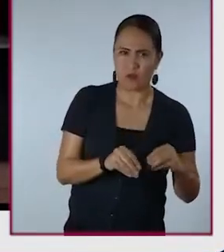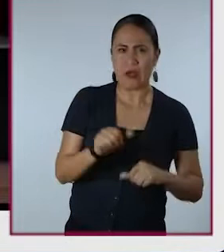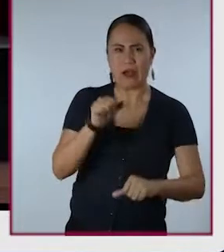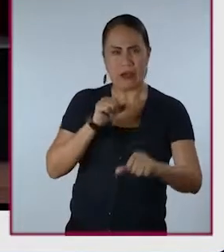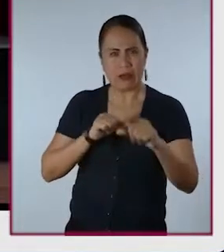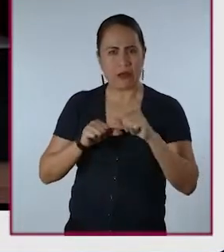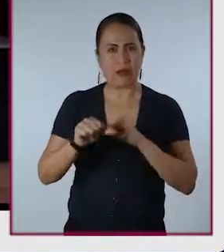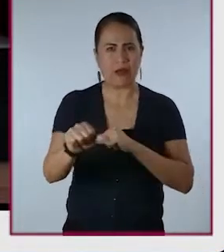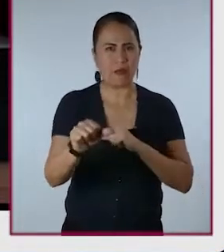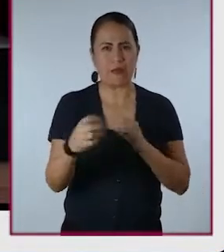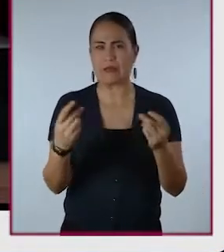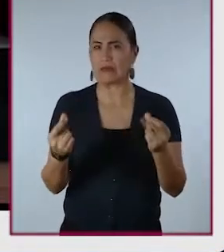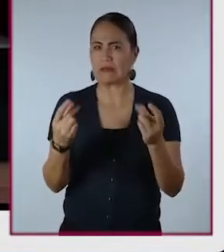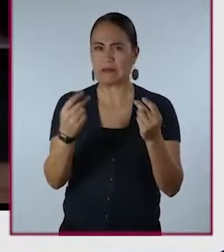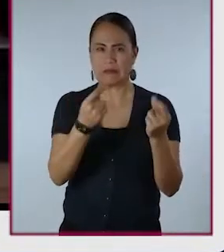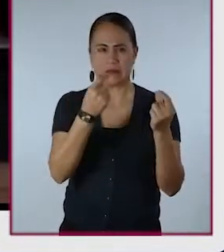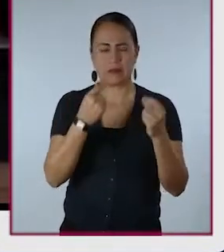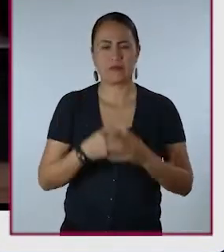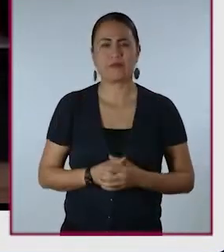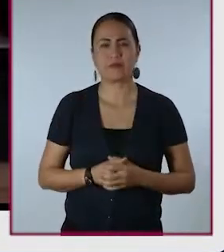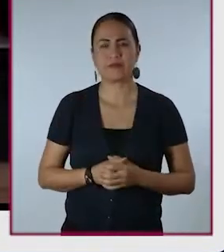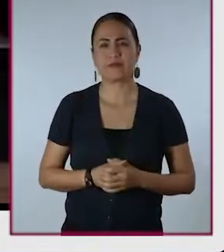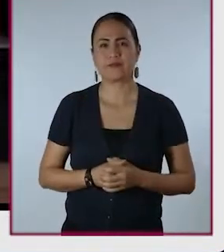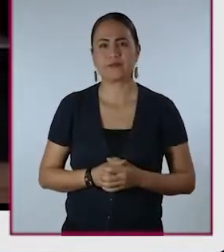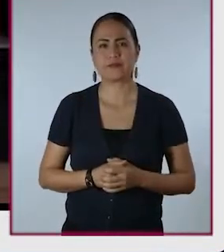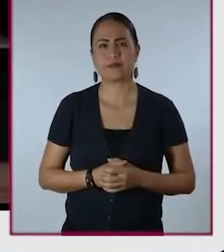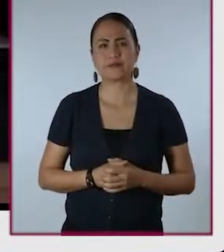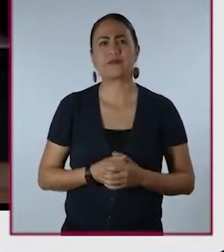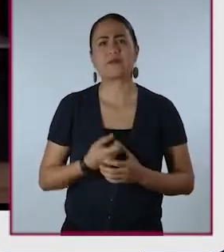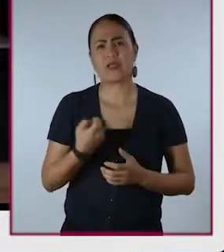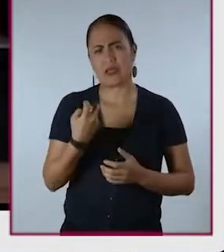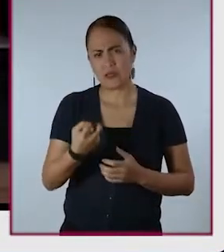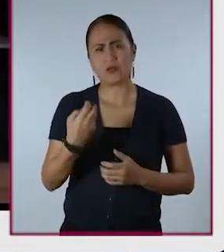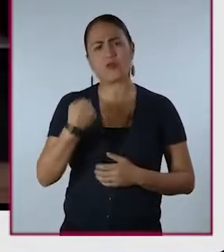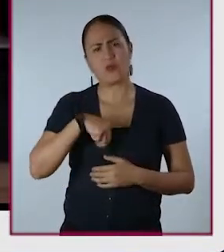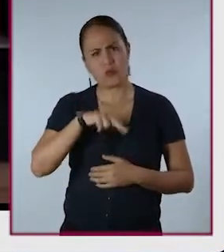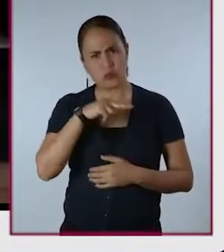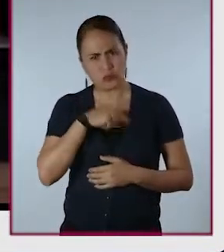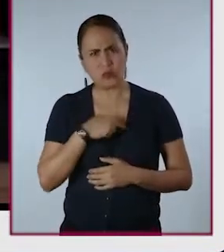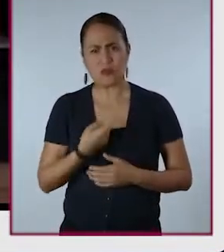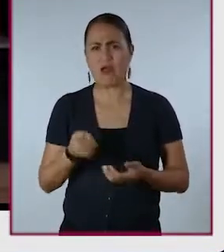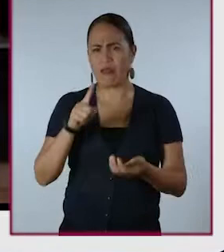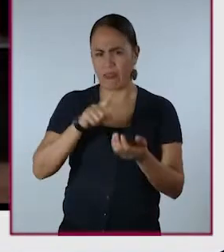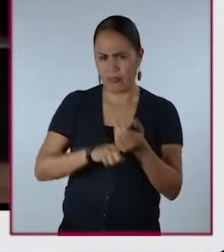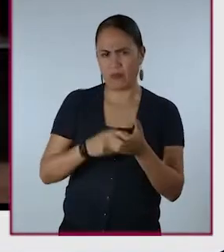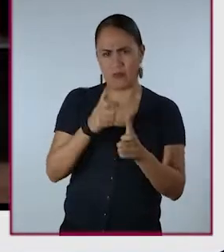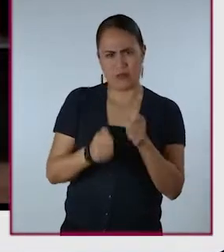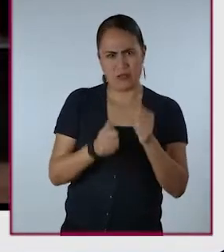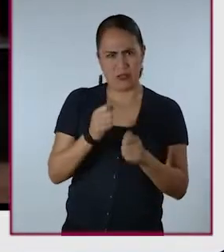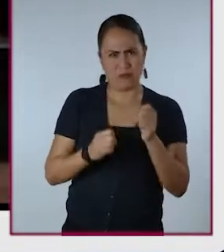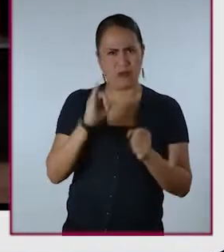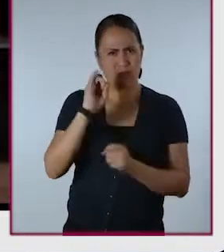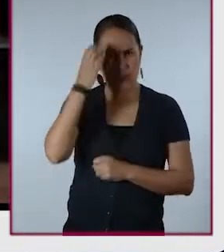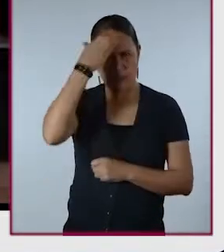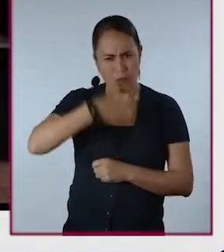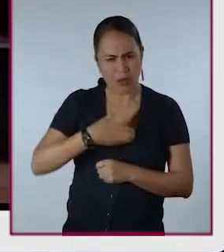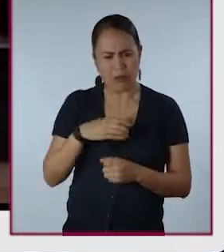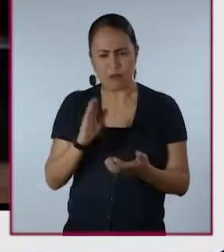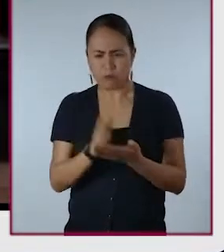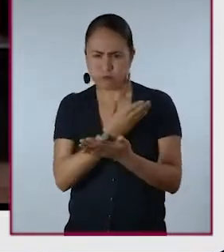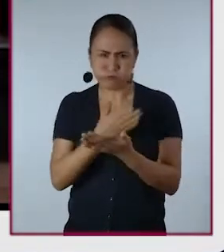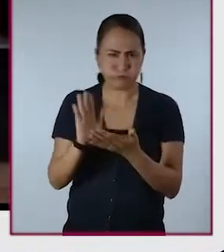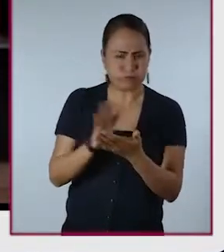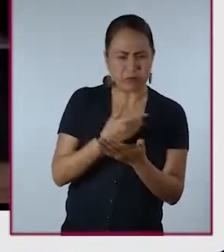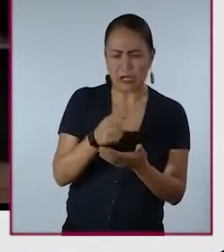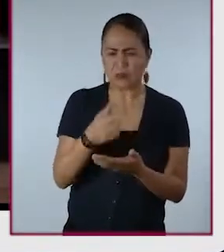la copian inmediatamente. Tenemos que hacer selección y limpiar nuestro teléfono de tanta foto que